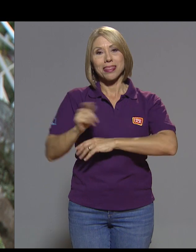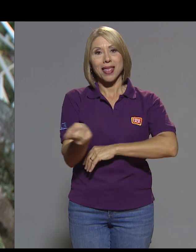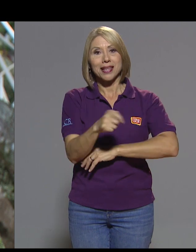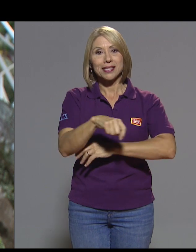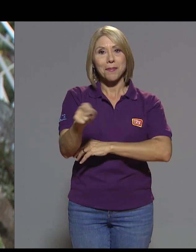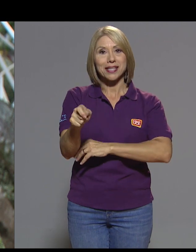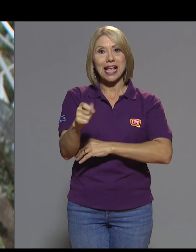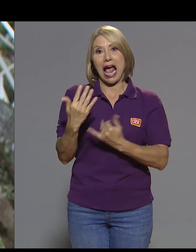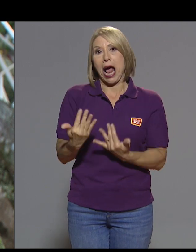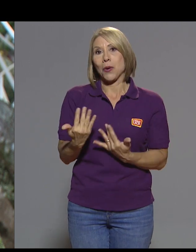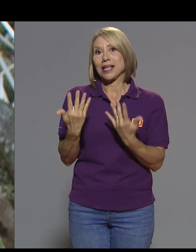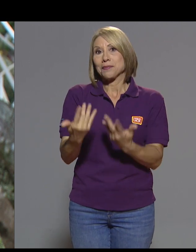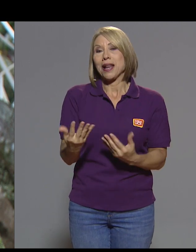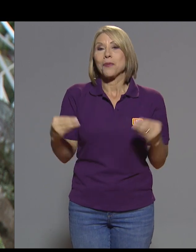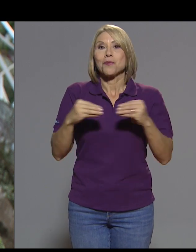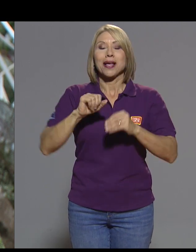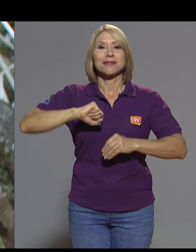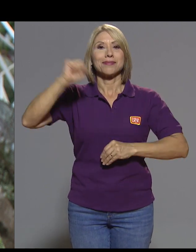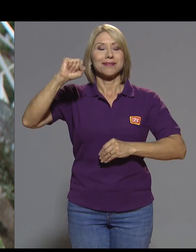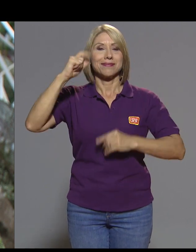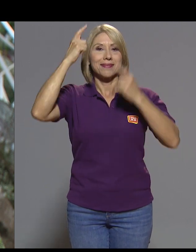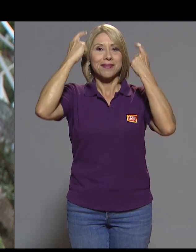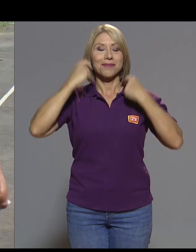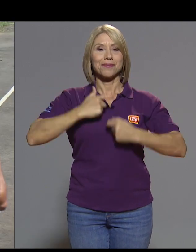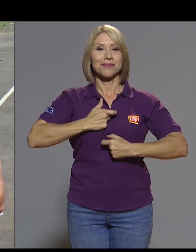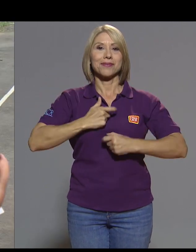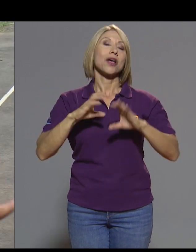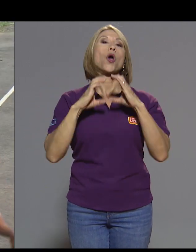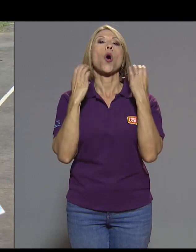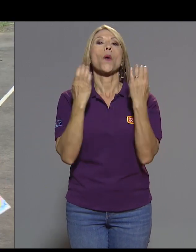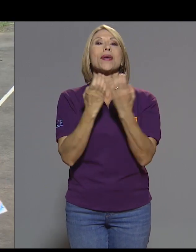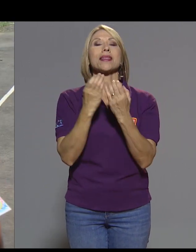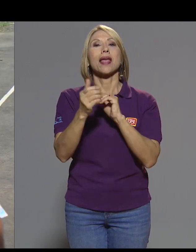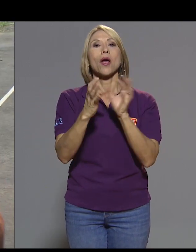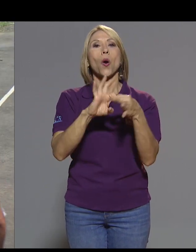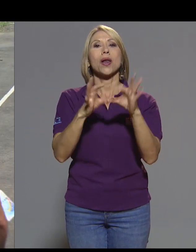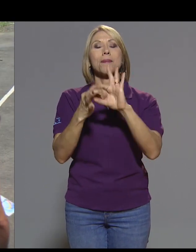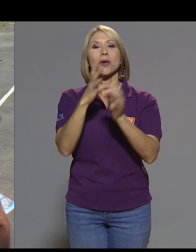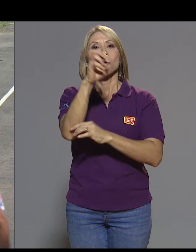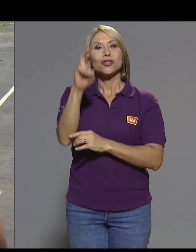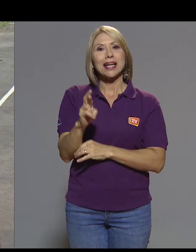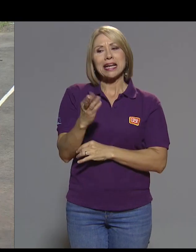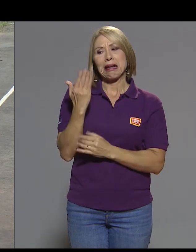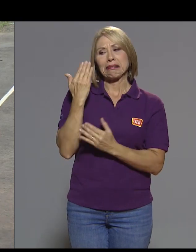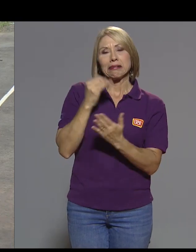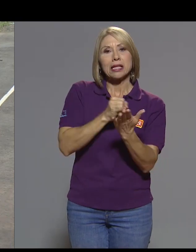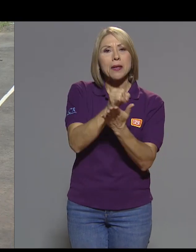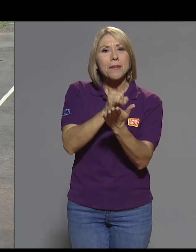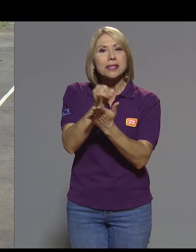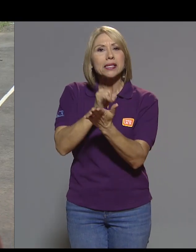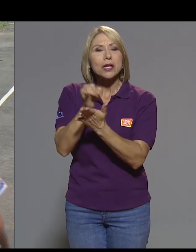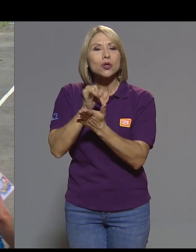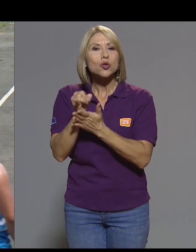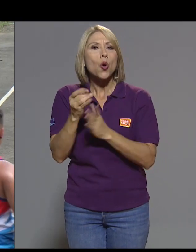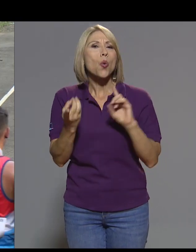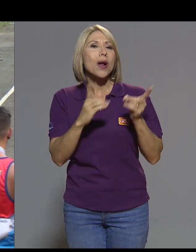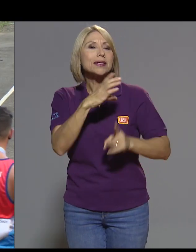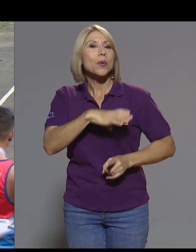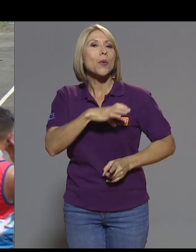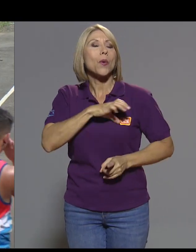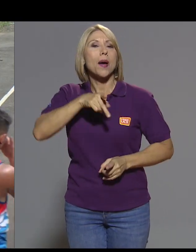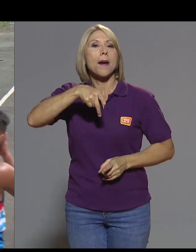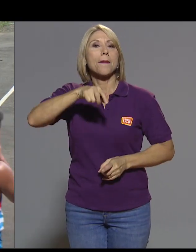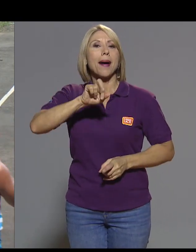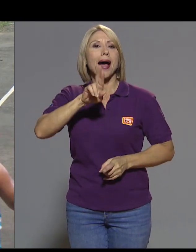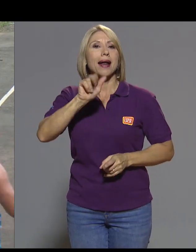en esta vez tenemos esperamos mucha más cantidad de medalla el comité olímpico de costa rica- recientemente investigó de las condiciones del